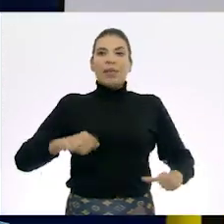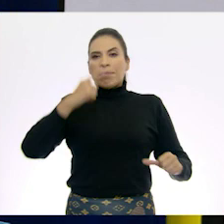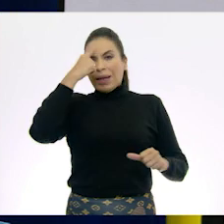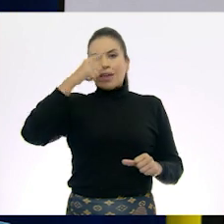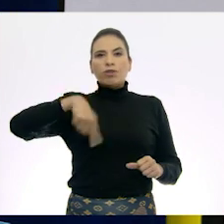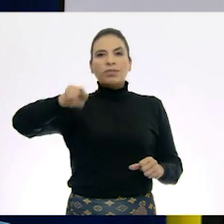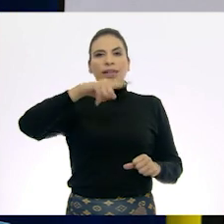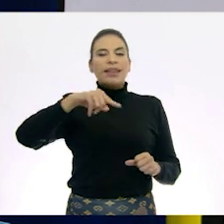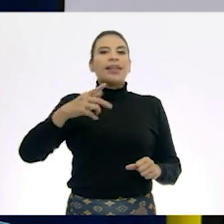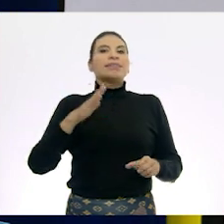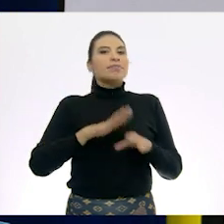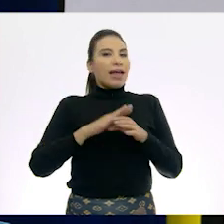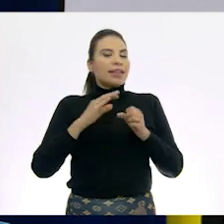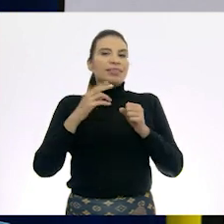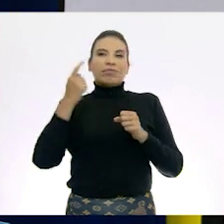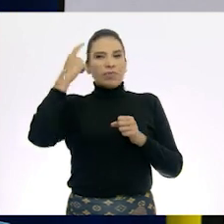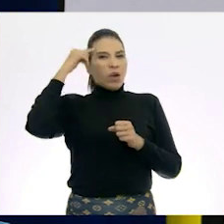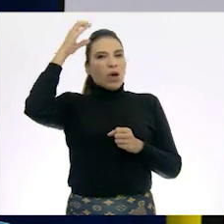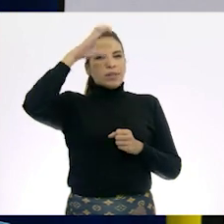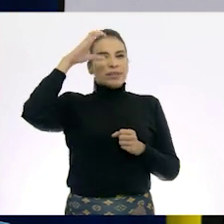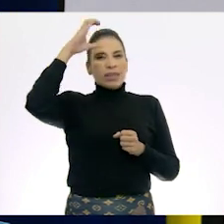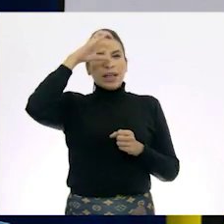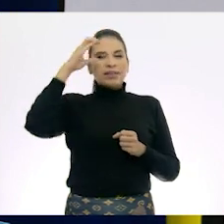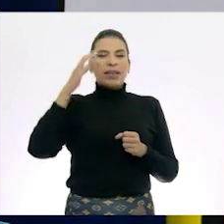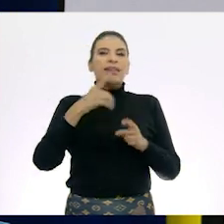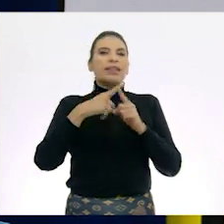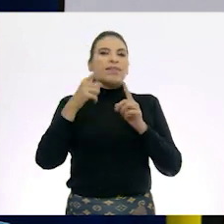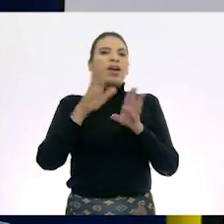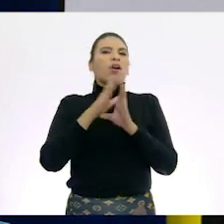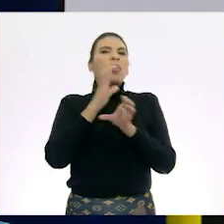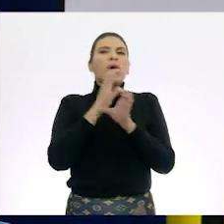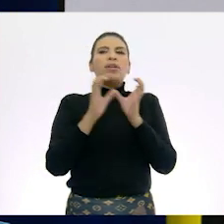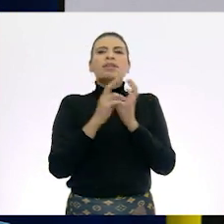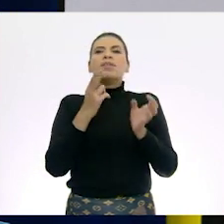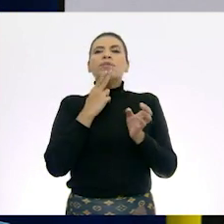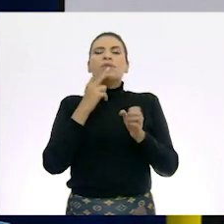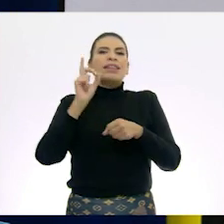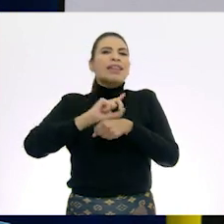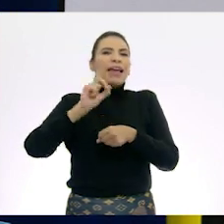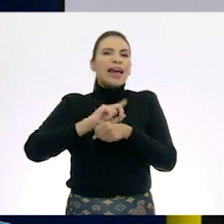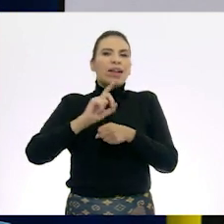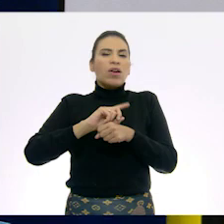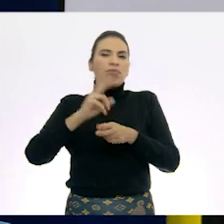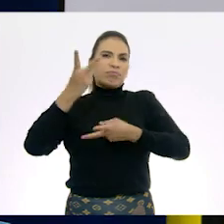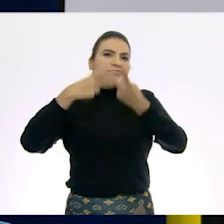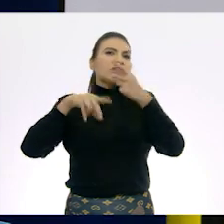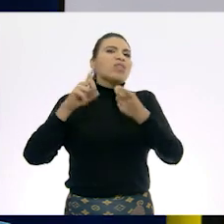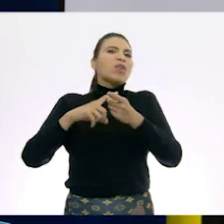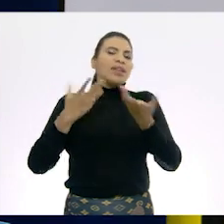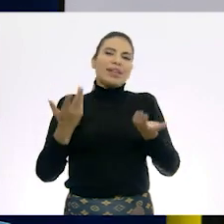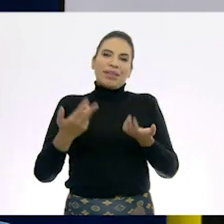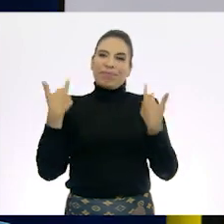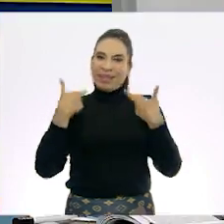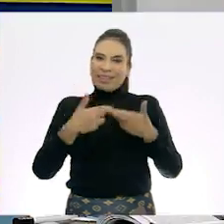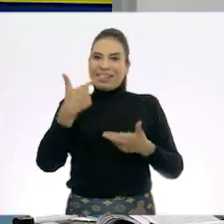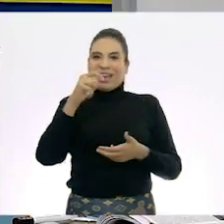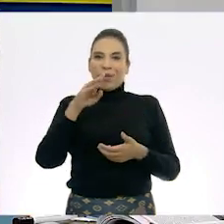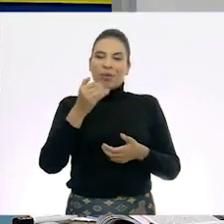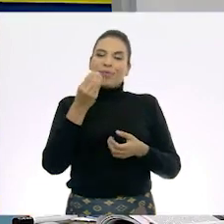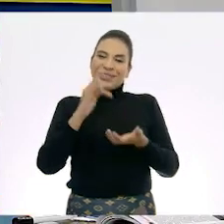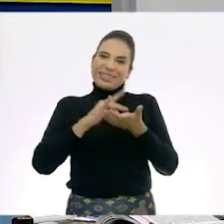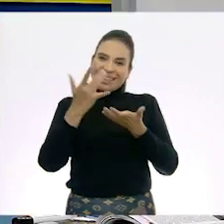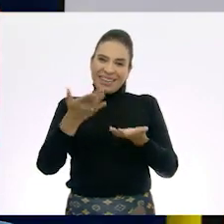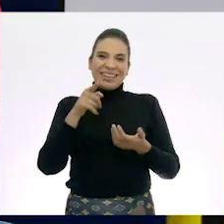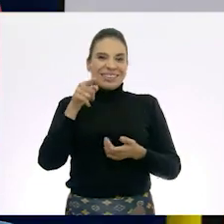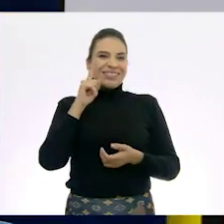que ustedes vayan teniendo mayor conciencia de qué artículos utilizamos día con día y de dónde provienen. Maestra Gaby, muchas gracias. A